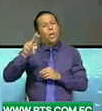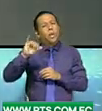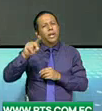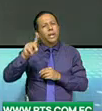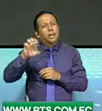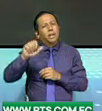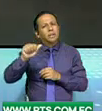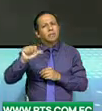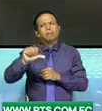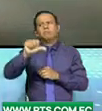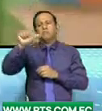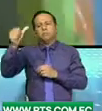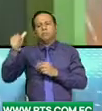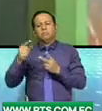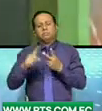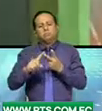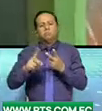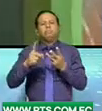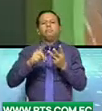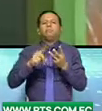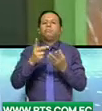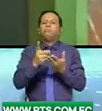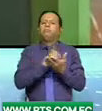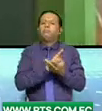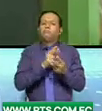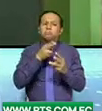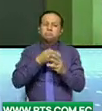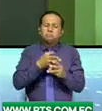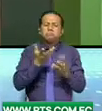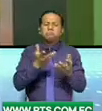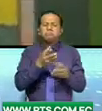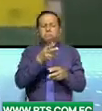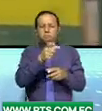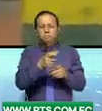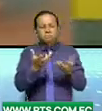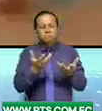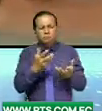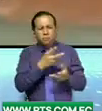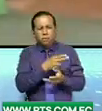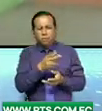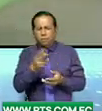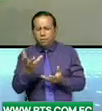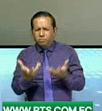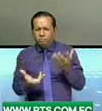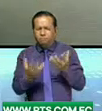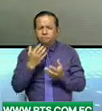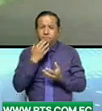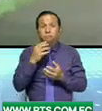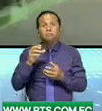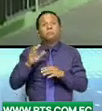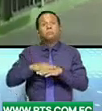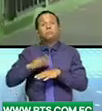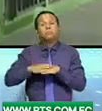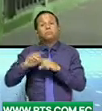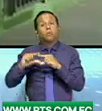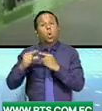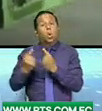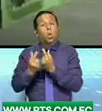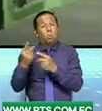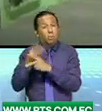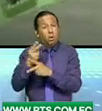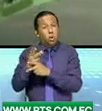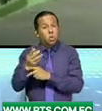pascuales con personas relacionadas a estos negocios que supuestamente estarían siendo extorsionadas por agrupaciones delictivas